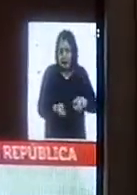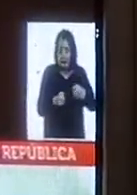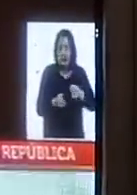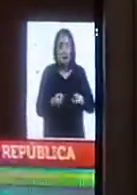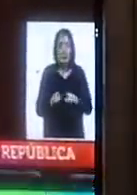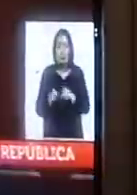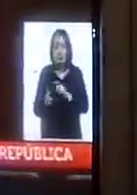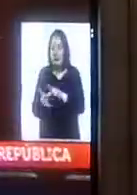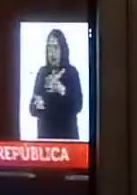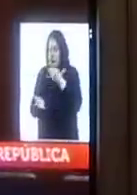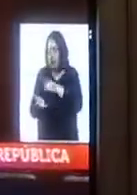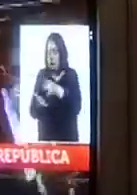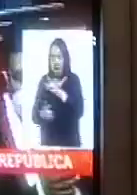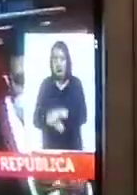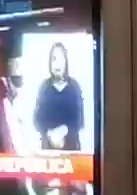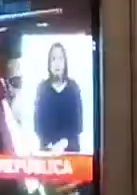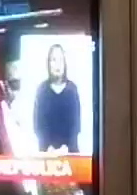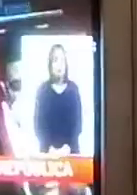medicinas